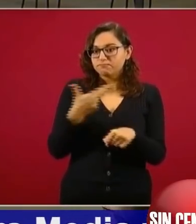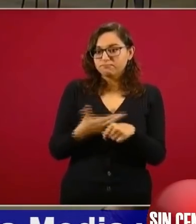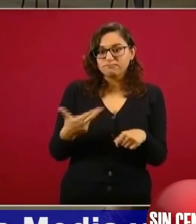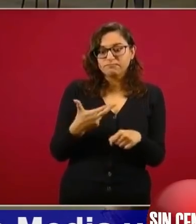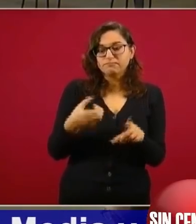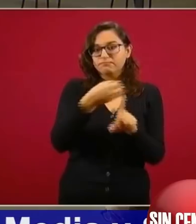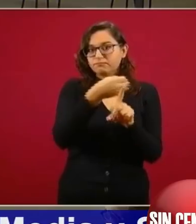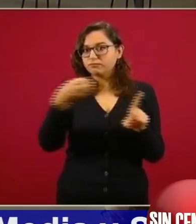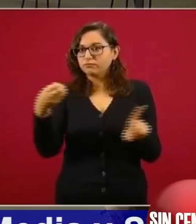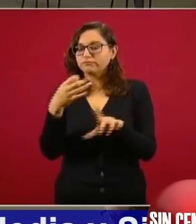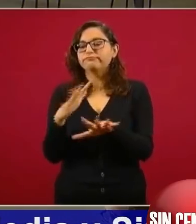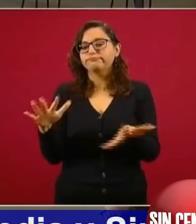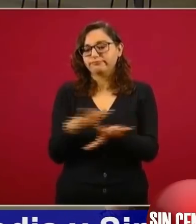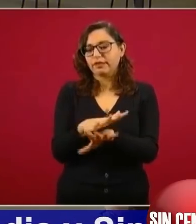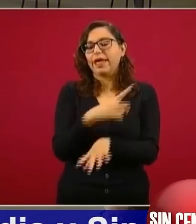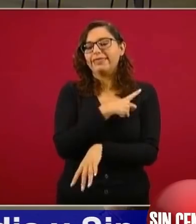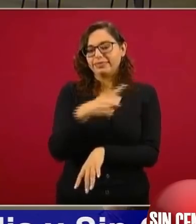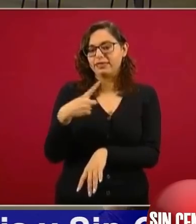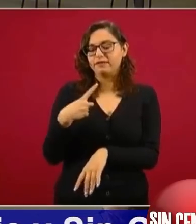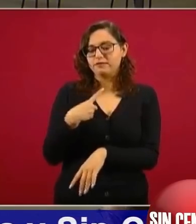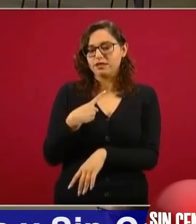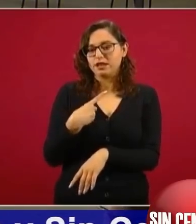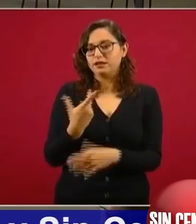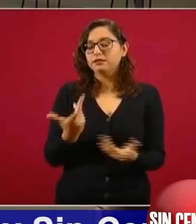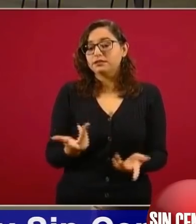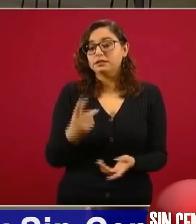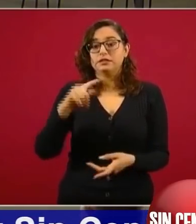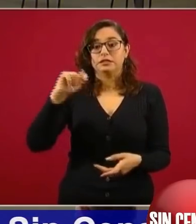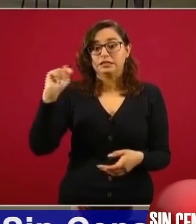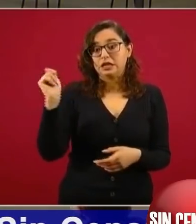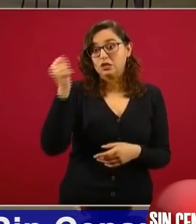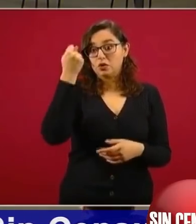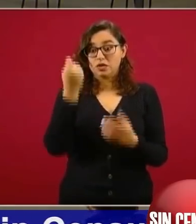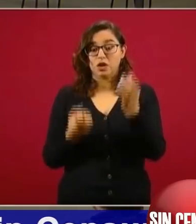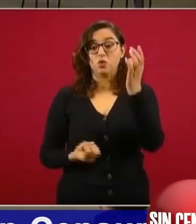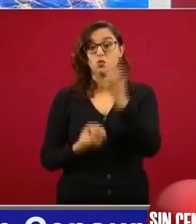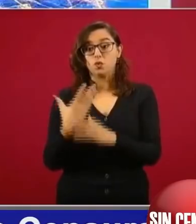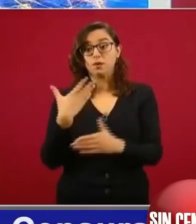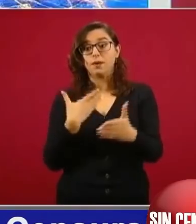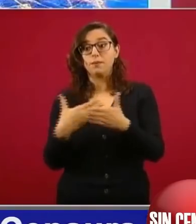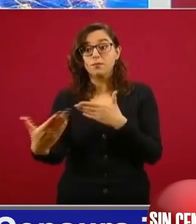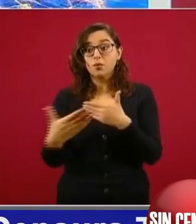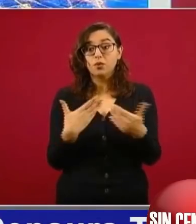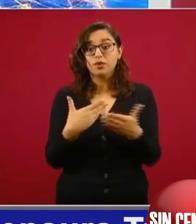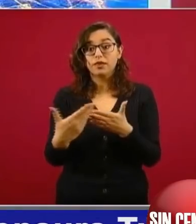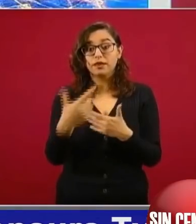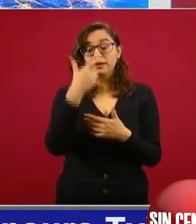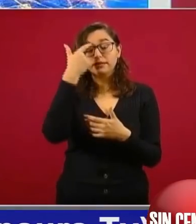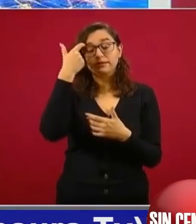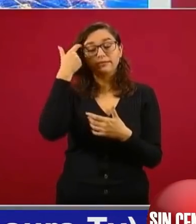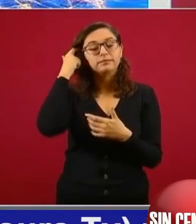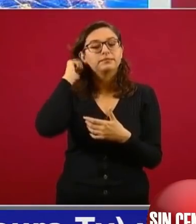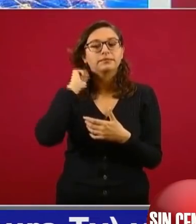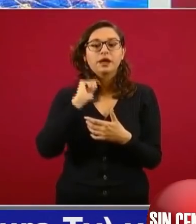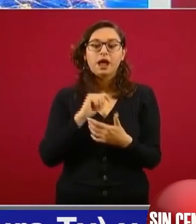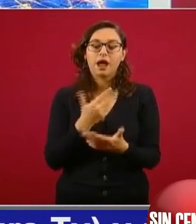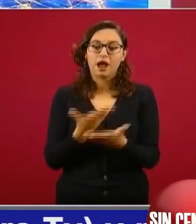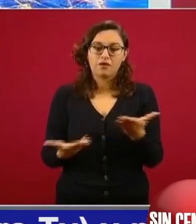La tecnología moderna, los aviones de la aviación comercial mexicana, por cierto, son aviones